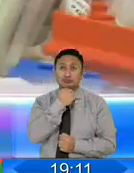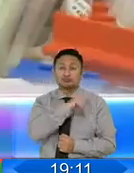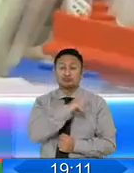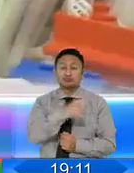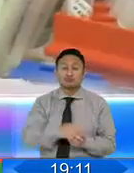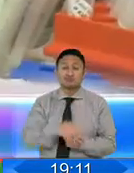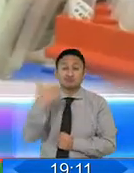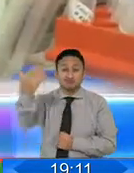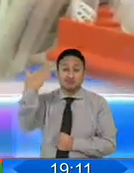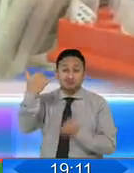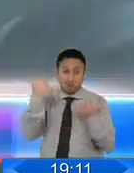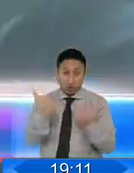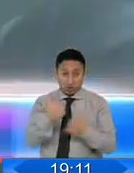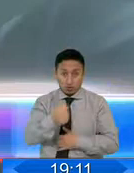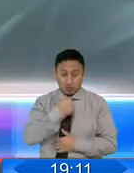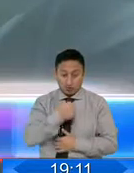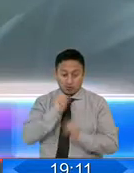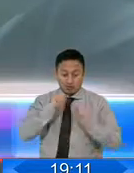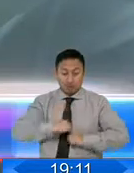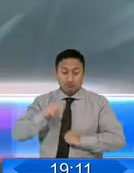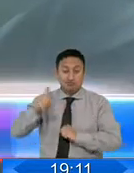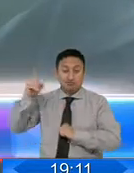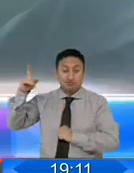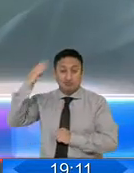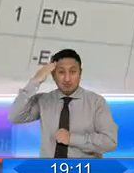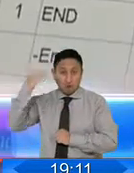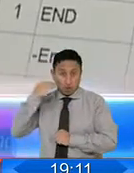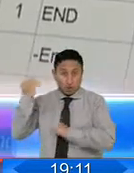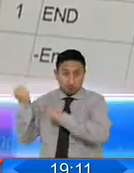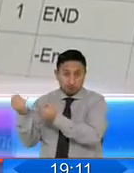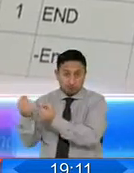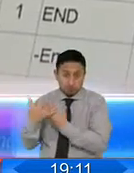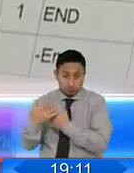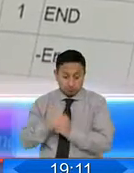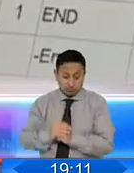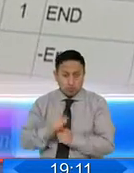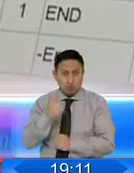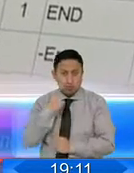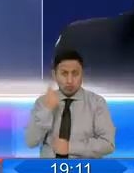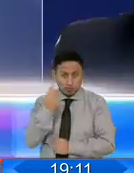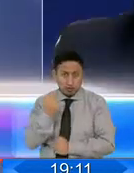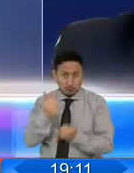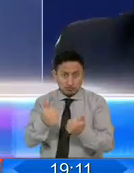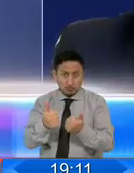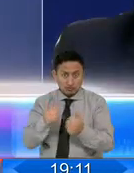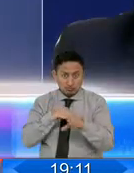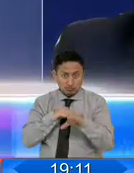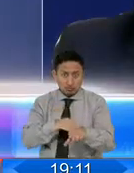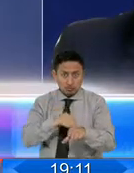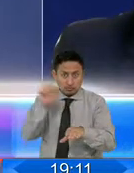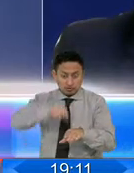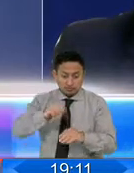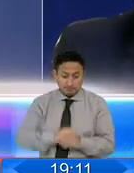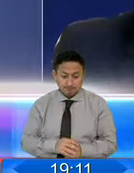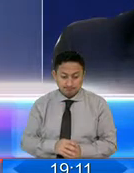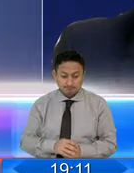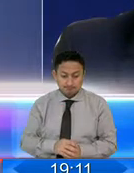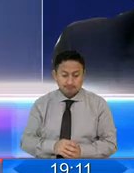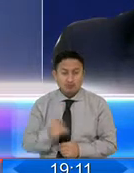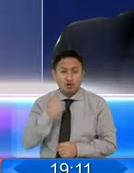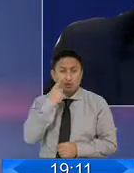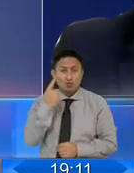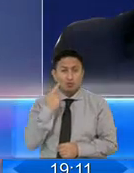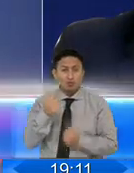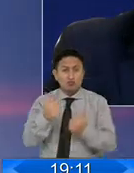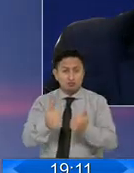entrevista en nuestro noticiero que respalda el informe del laboratorio coreano y que las pruebas son efectivas. De que son pruebas altamente